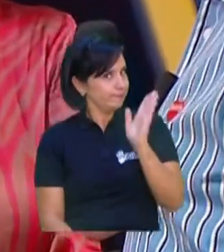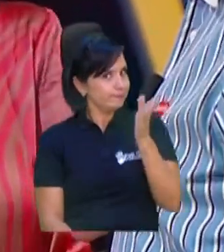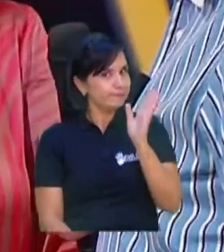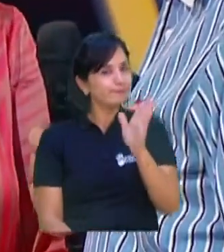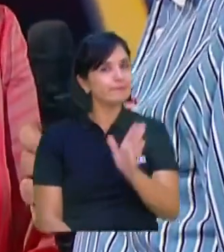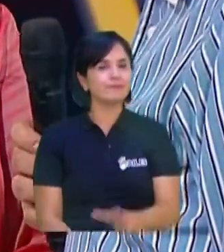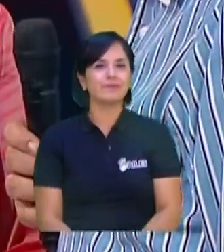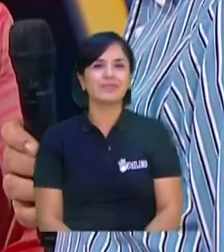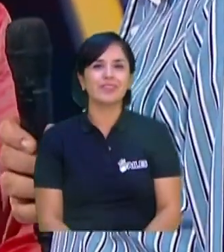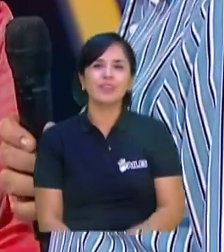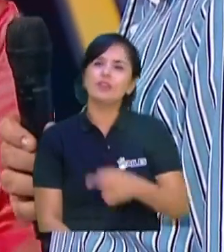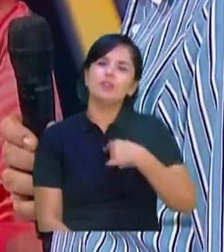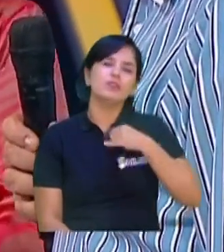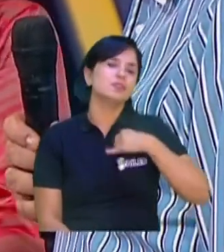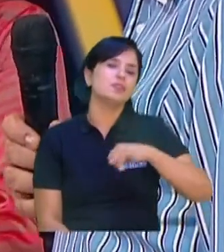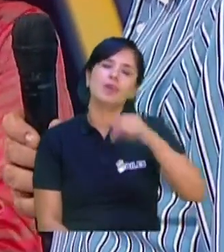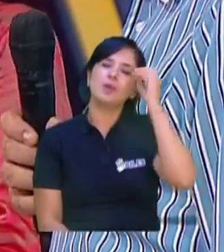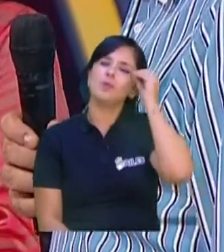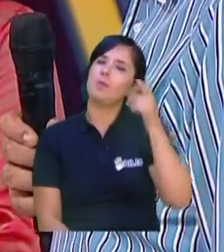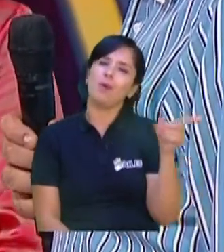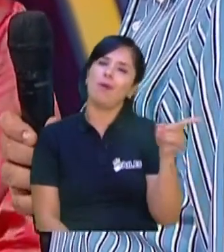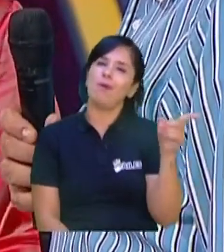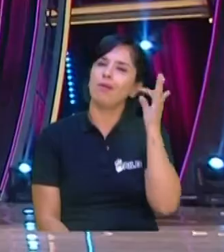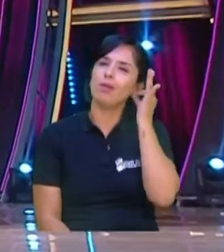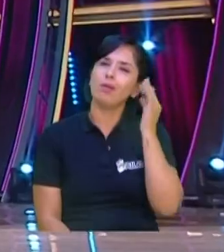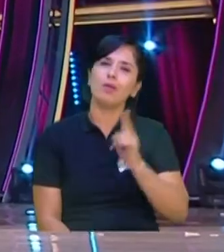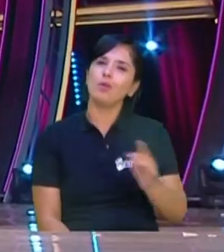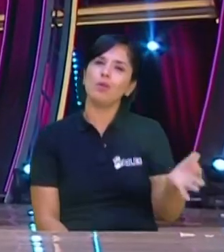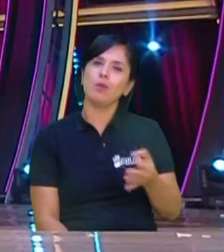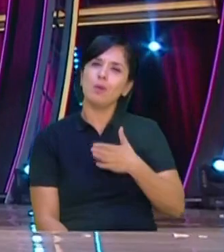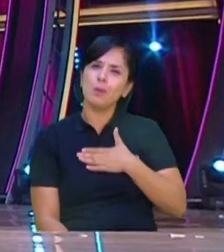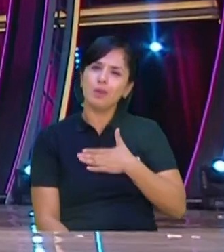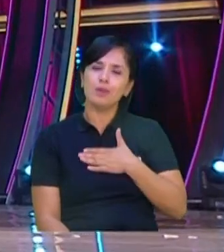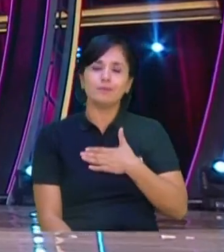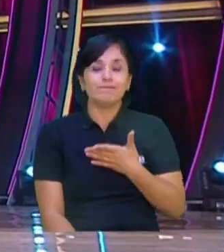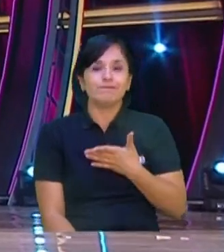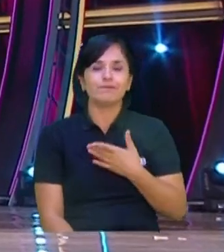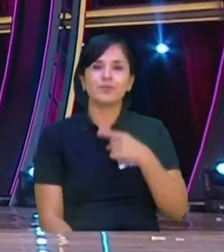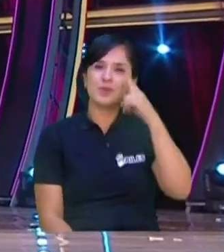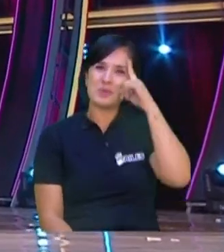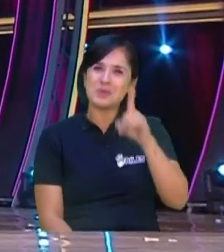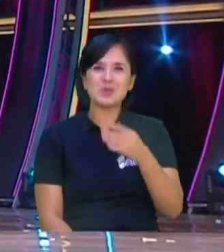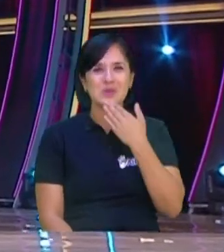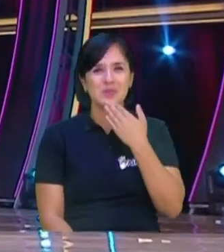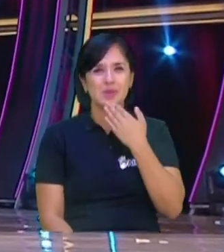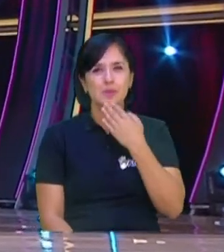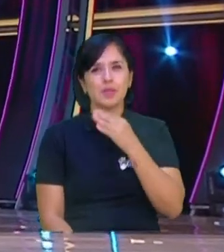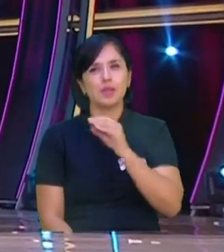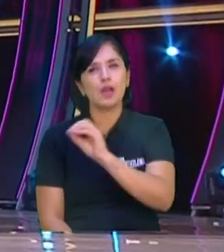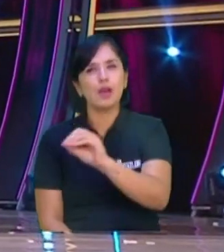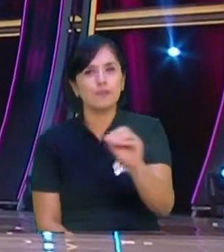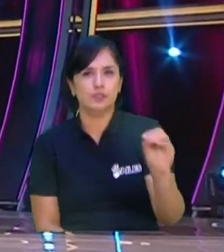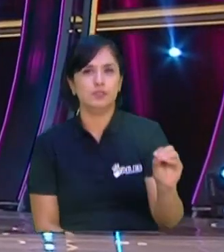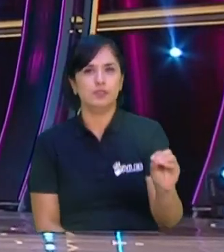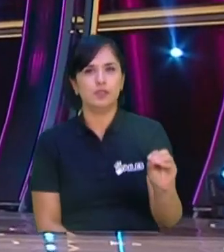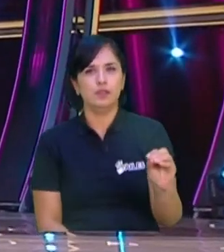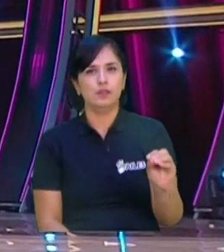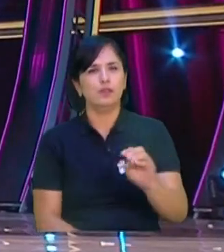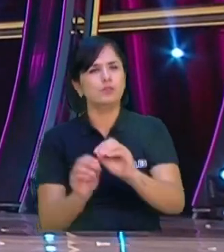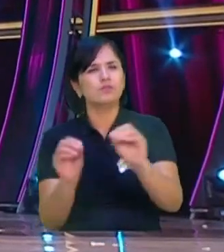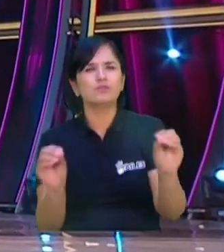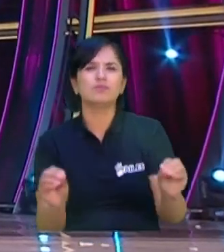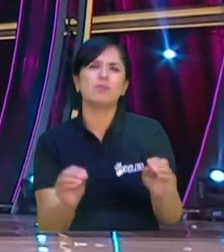Y pensás que yo la nombro siempre, pero así no, en la vida. Bueno. No, pero yo también quiero reforzar el llamado. Realmente no puede